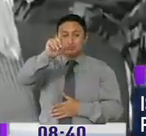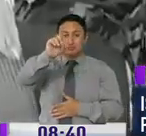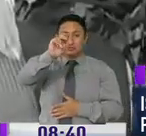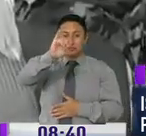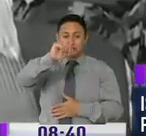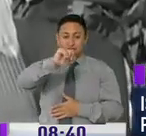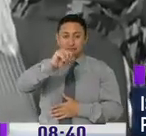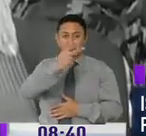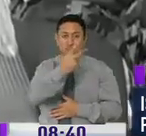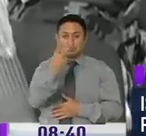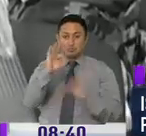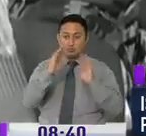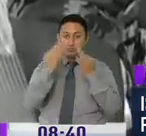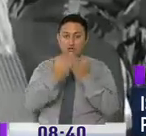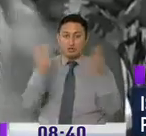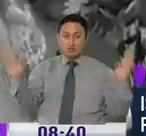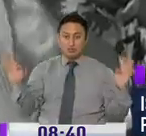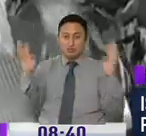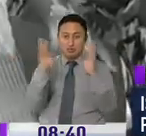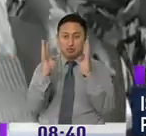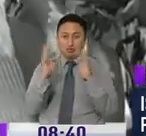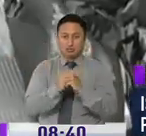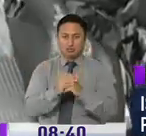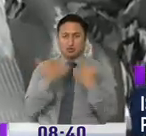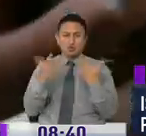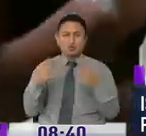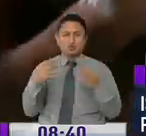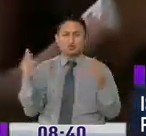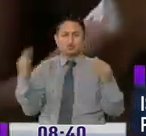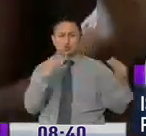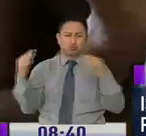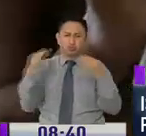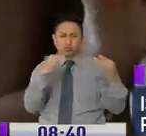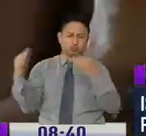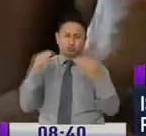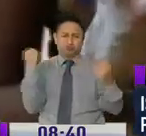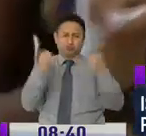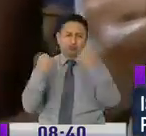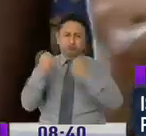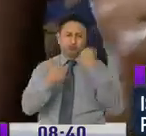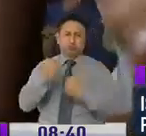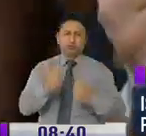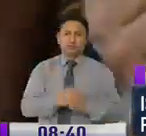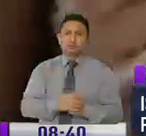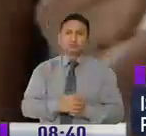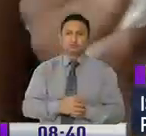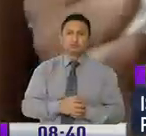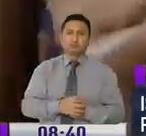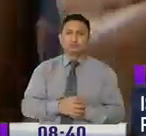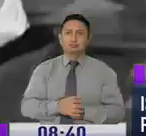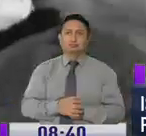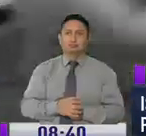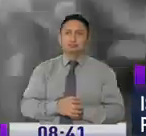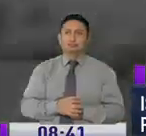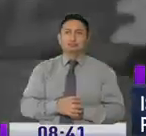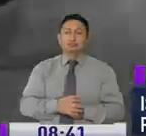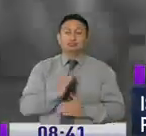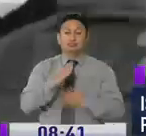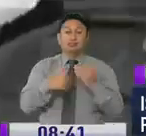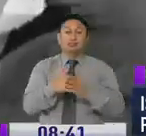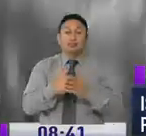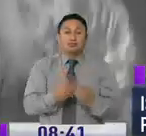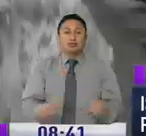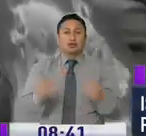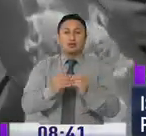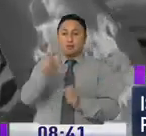de ambas partes, tanto del herido como del acusado, habrían protagonizado un enfrentamiento que provocó